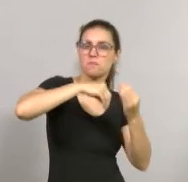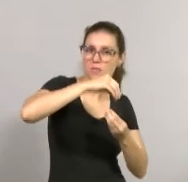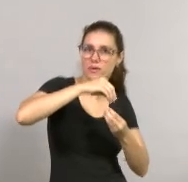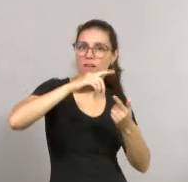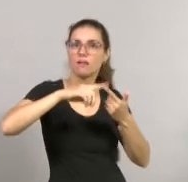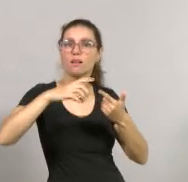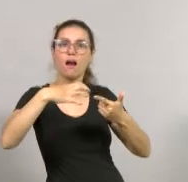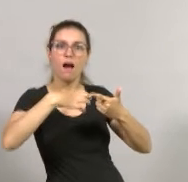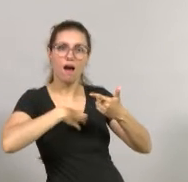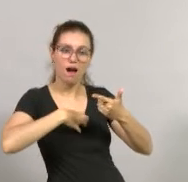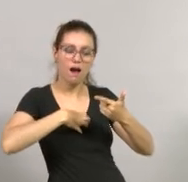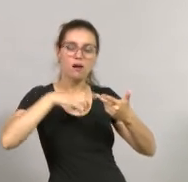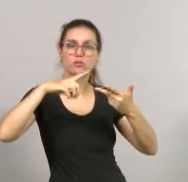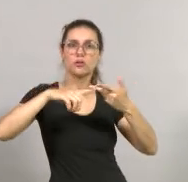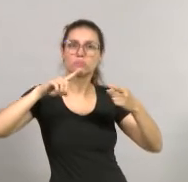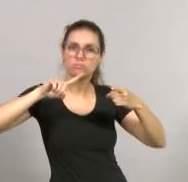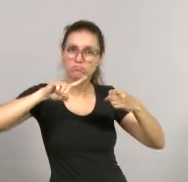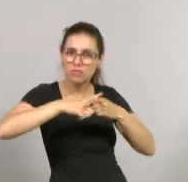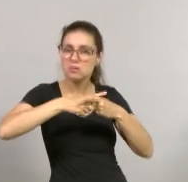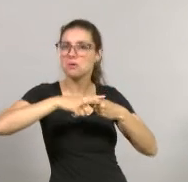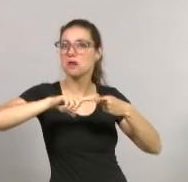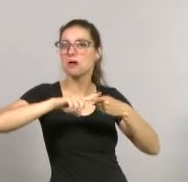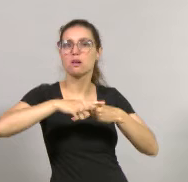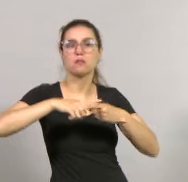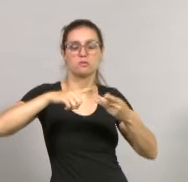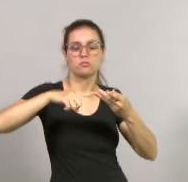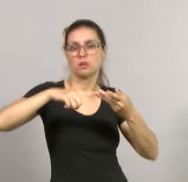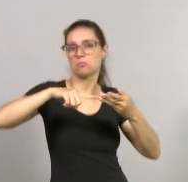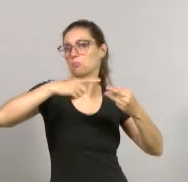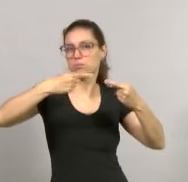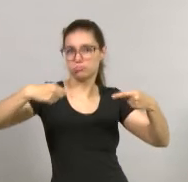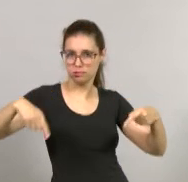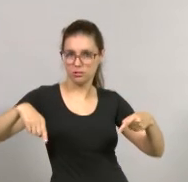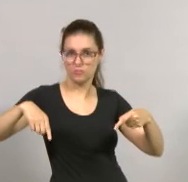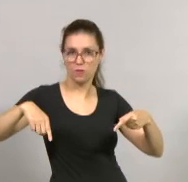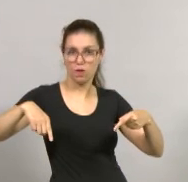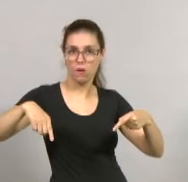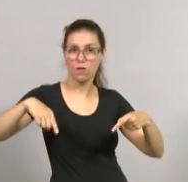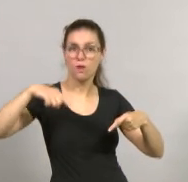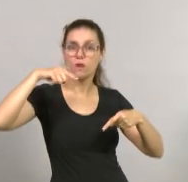aulas, en los debates mediáticos, en diversos territorios, y que